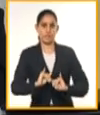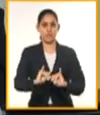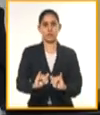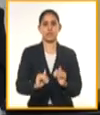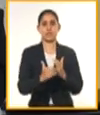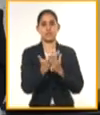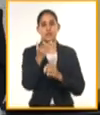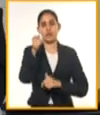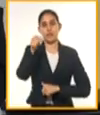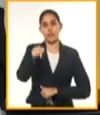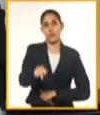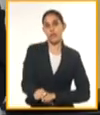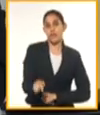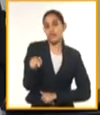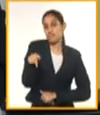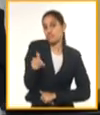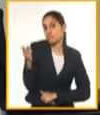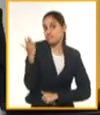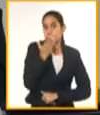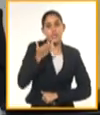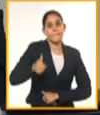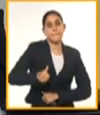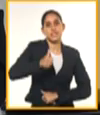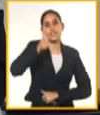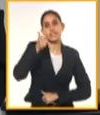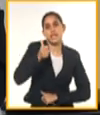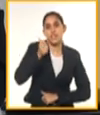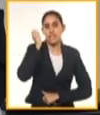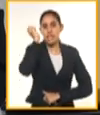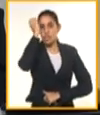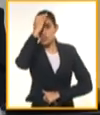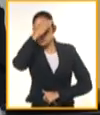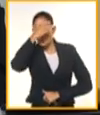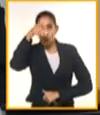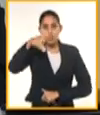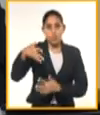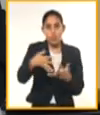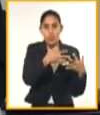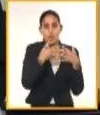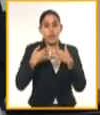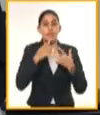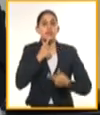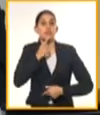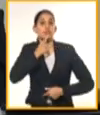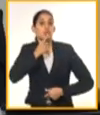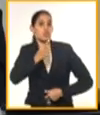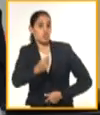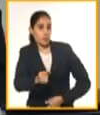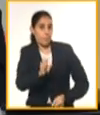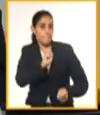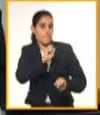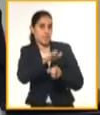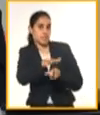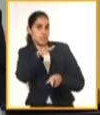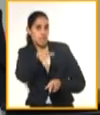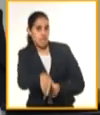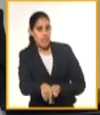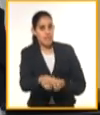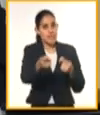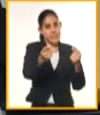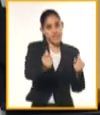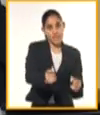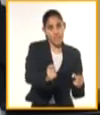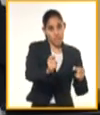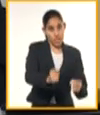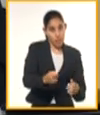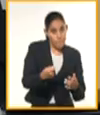del Día. Hoy el presidente estadounidense Donald Trump anunció el inicio de los aranceles que ha impuesto a México y